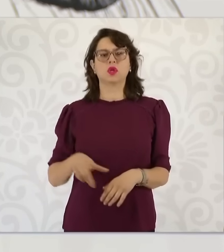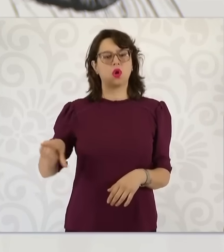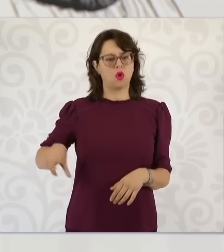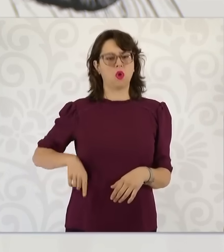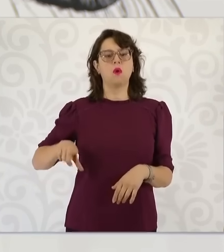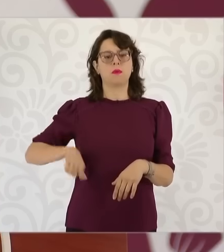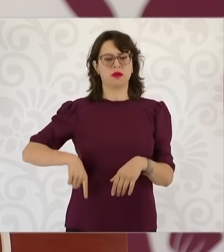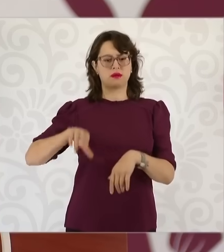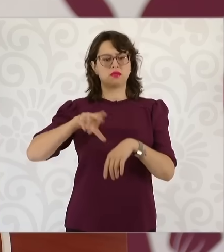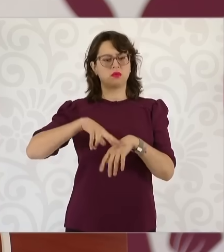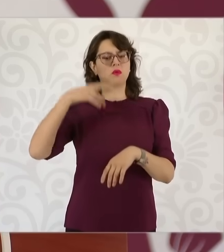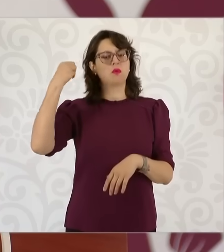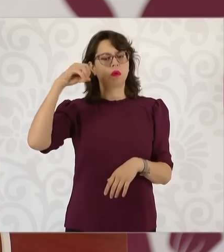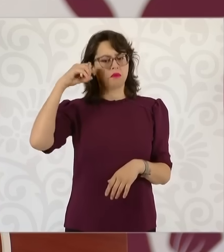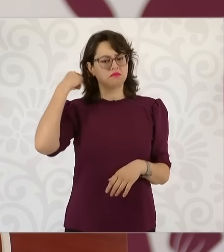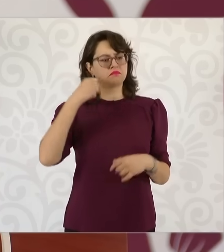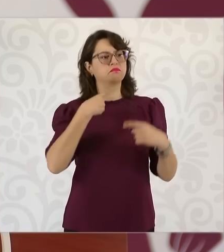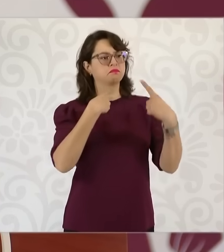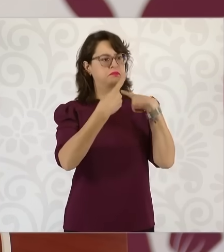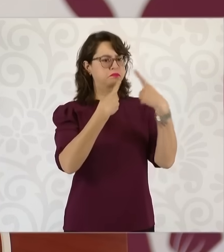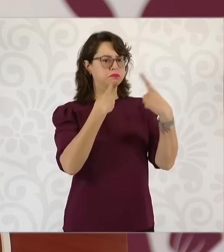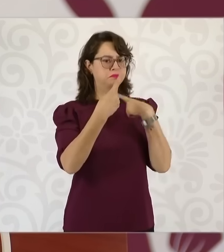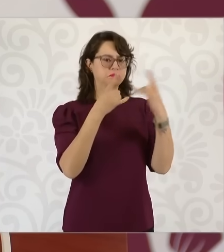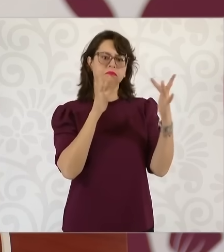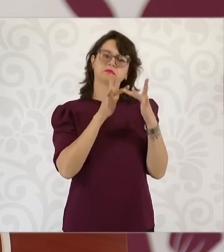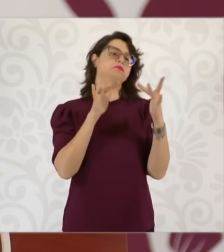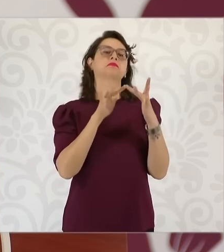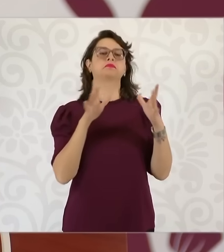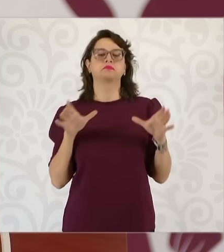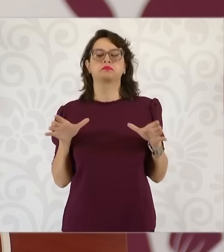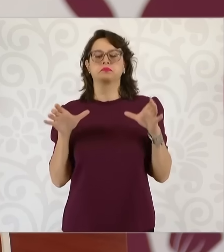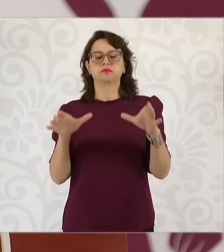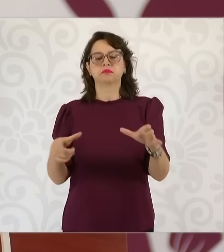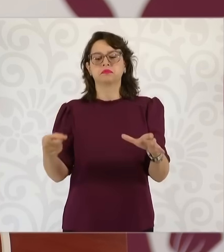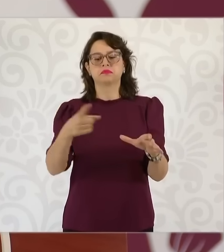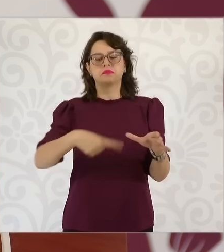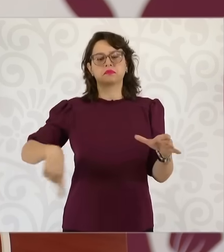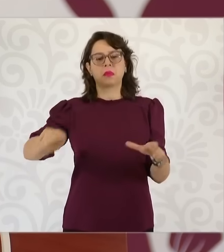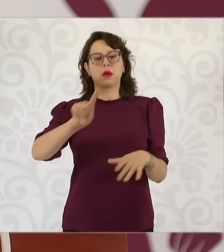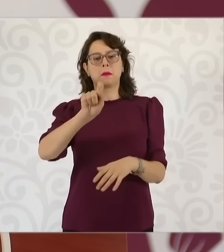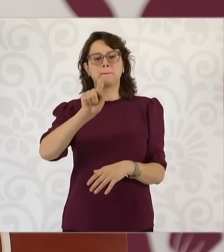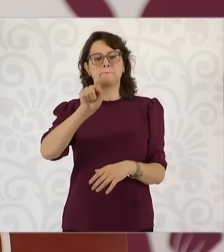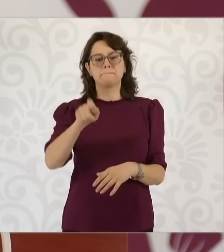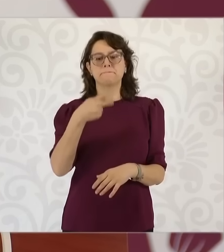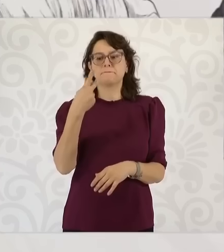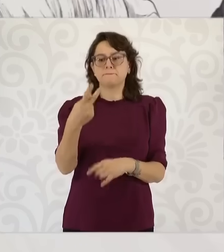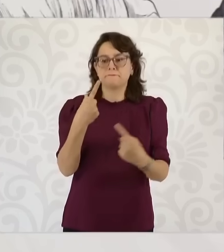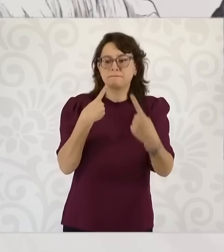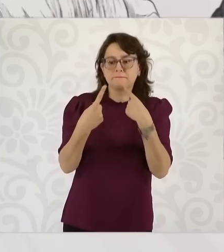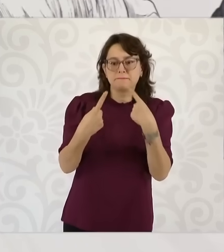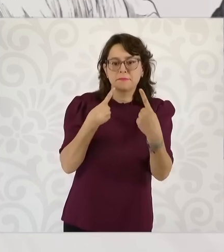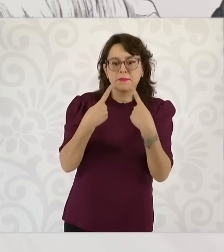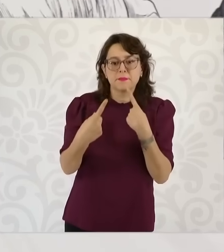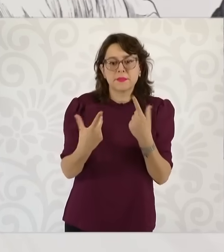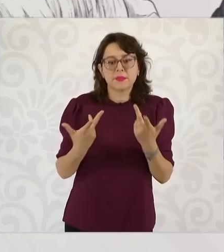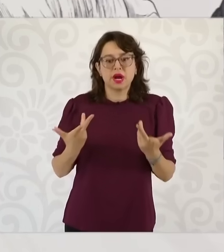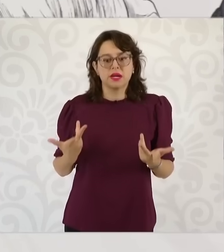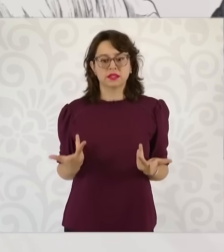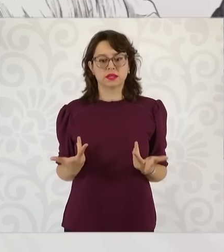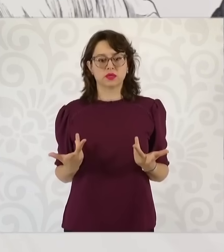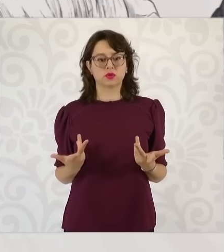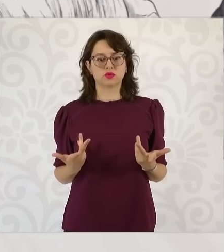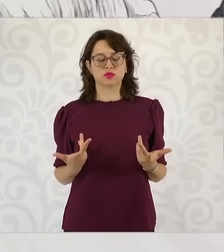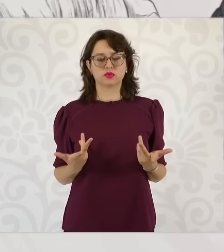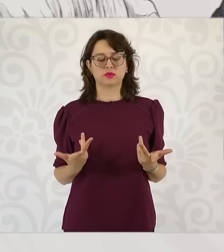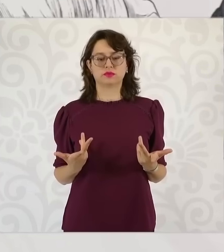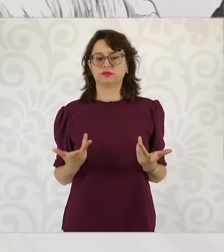para poder, pues en particular con la sección 22, pues ver un esquema en donde pueda, junto con toda